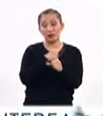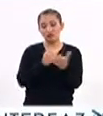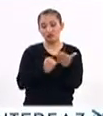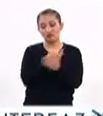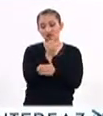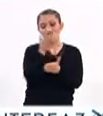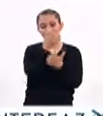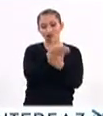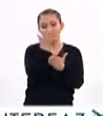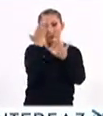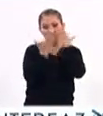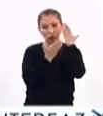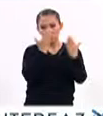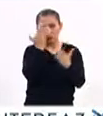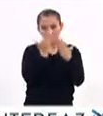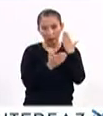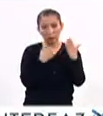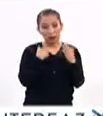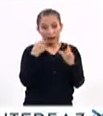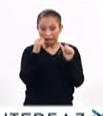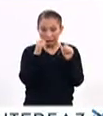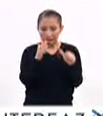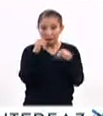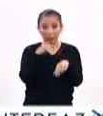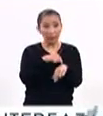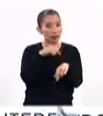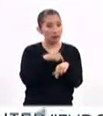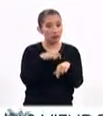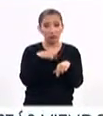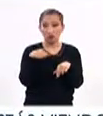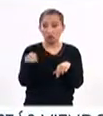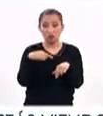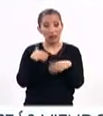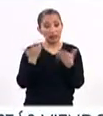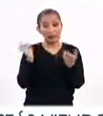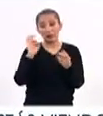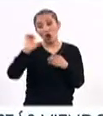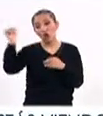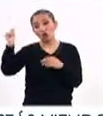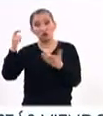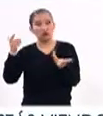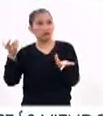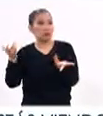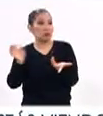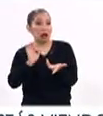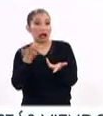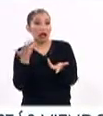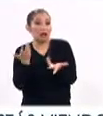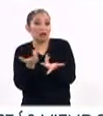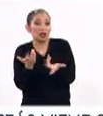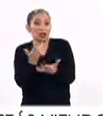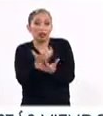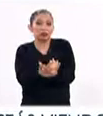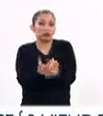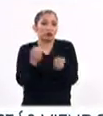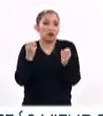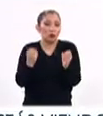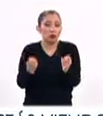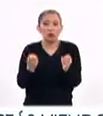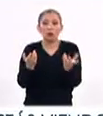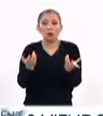decidí meterme a estudiar, porque era dedicar tiempo tuyo, tiempo que a lo mejor podías estar, no sé,